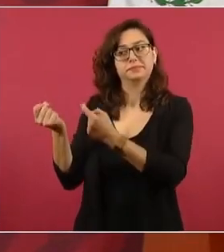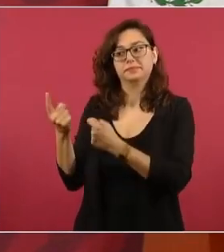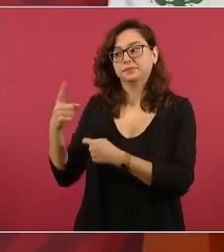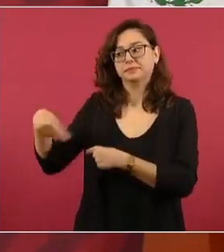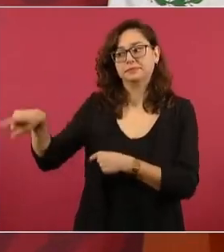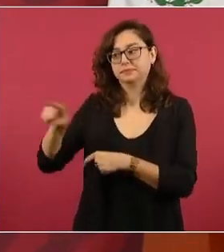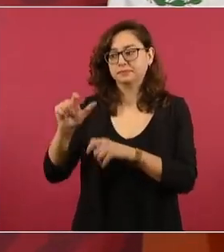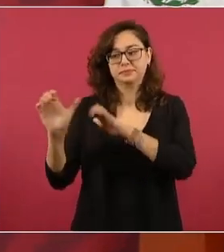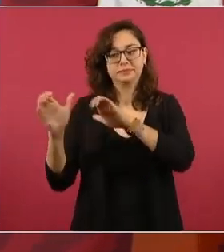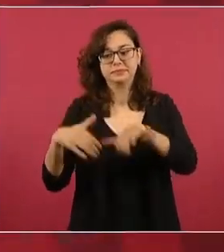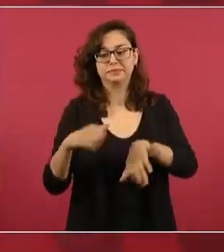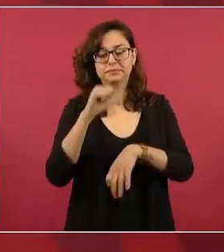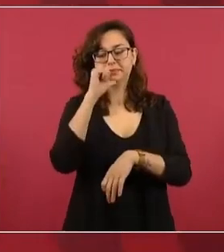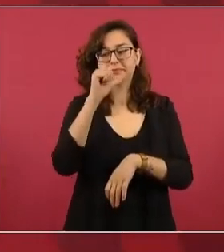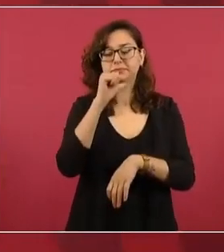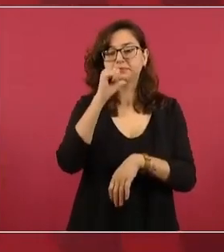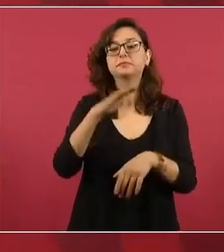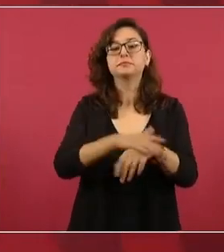y no